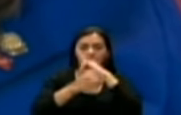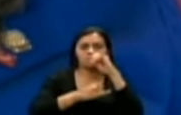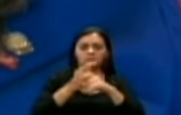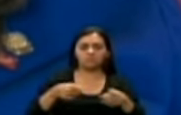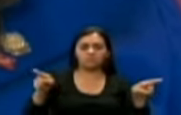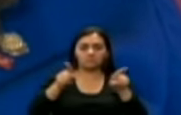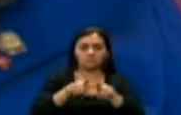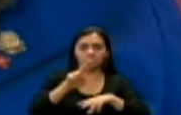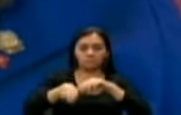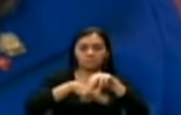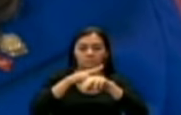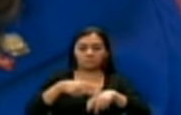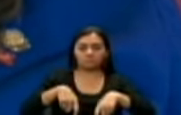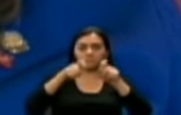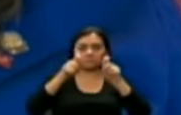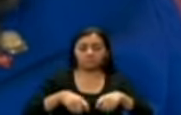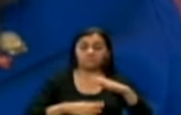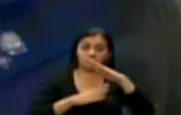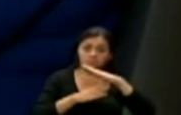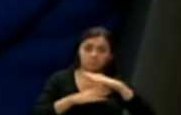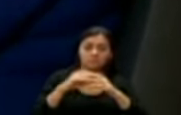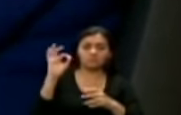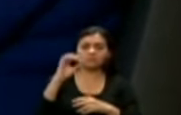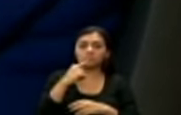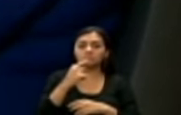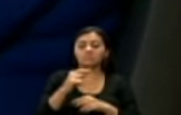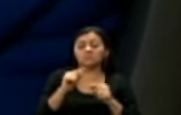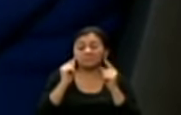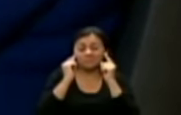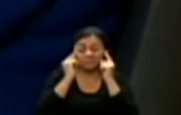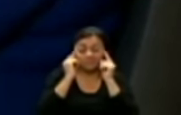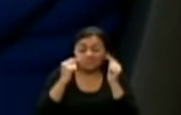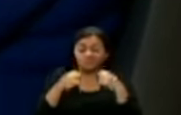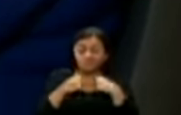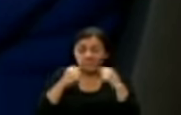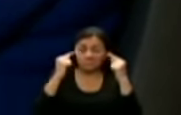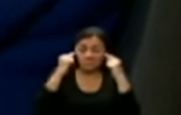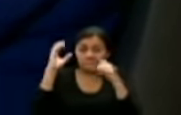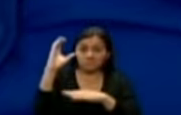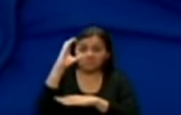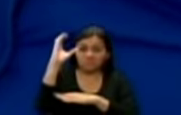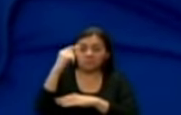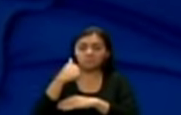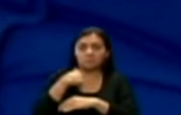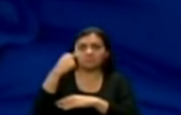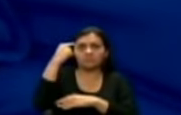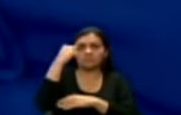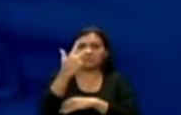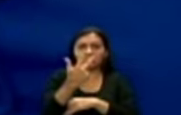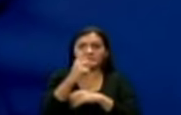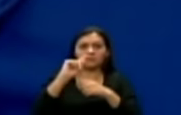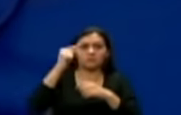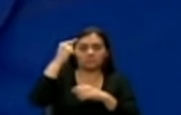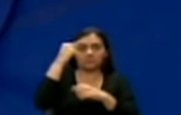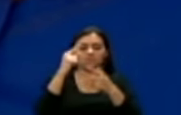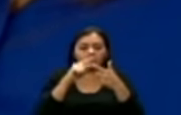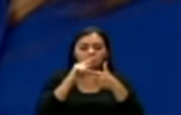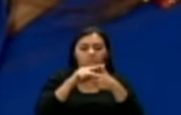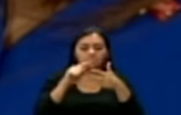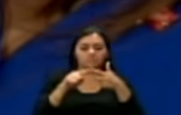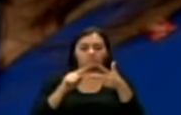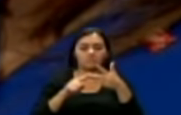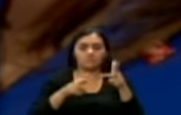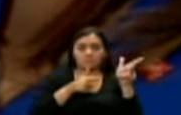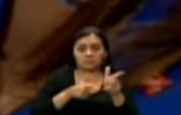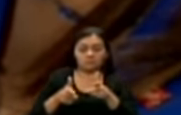nacionales. Allá se llamó COPAS, aquí parece que va a ser una tríada de gobierno, guerrilla